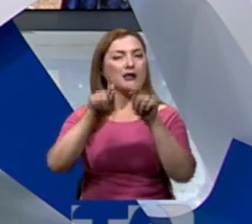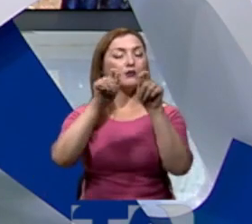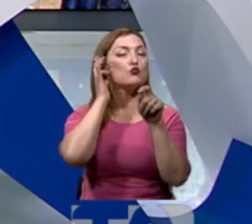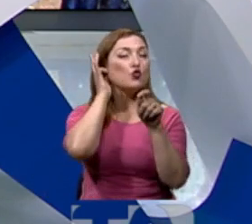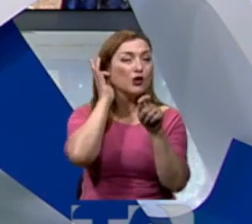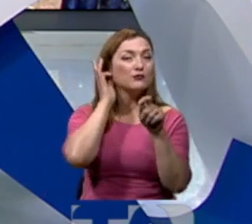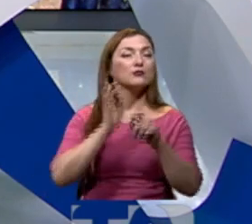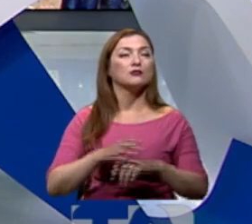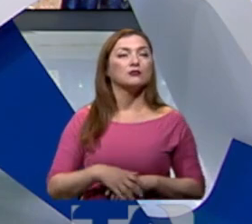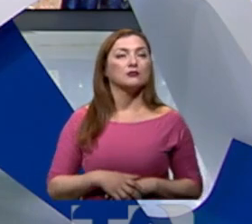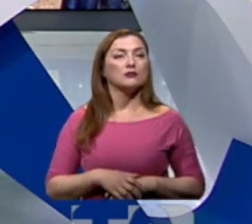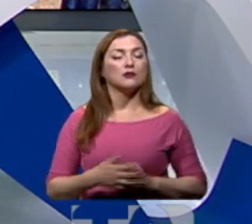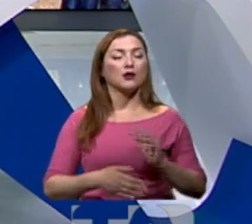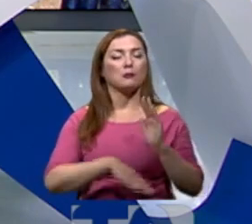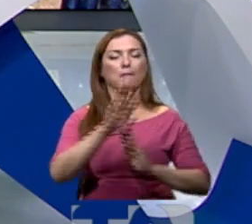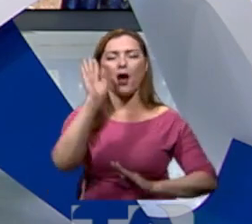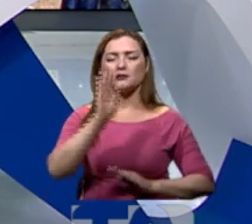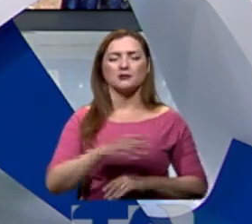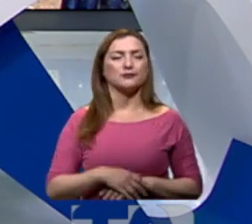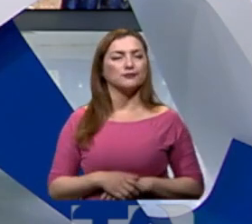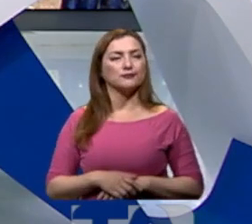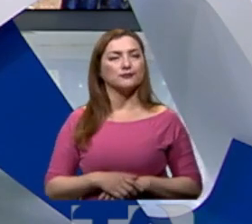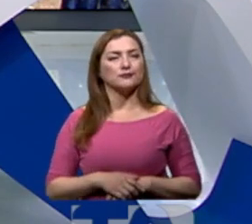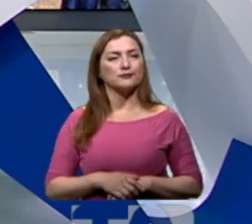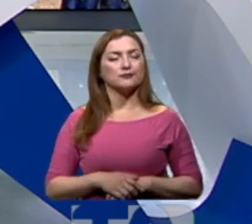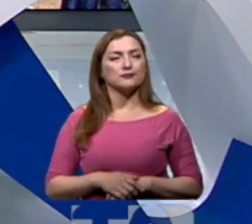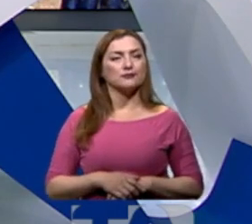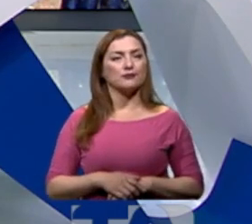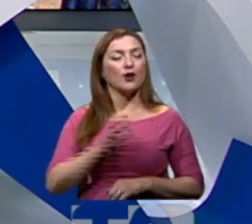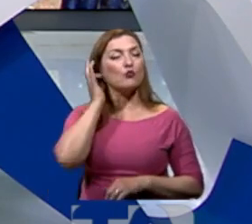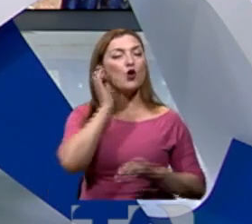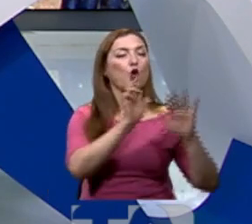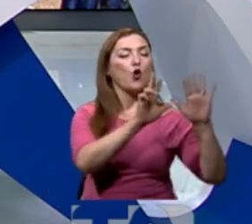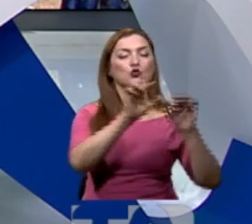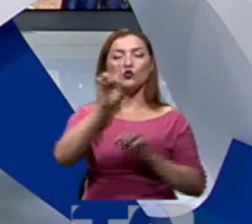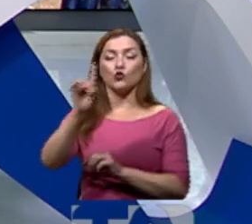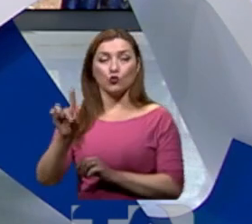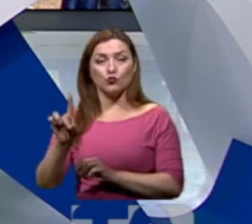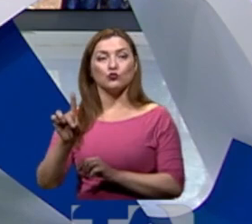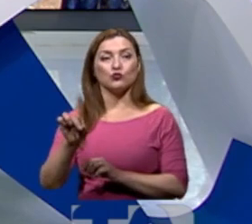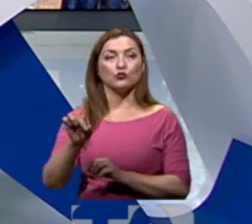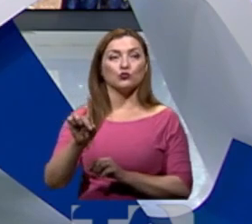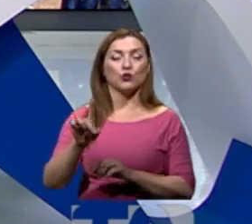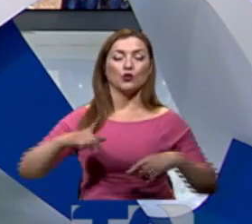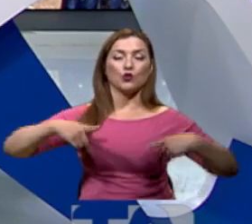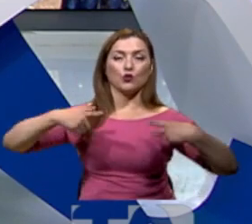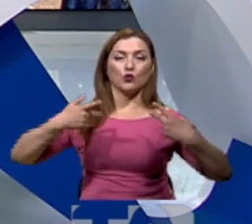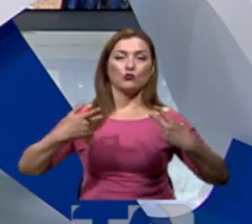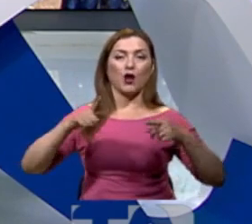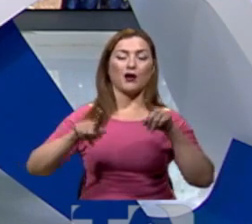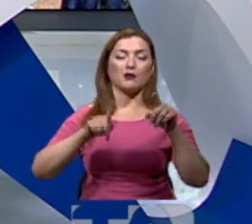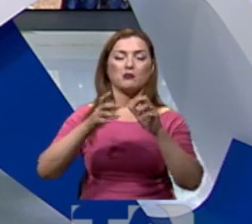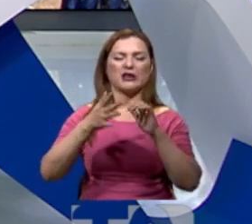también, en mujeres se da la mayor prevalencia. Una de cada 8 mujeres puede tener a lo largo de su vida